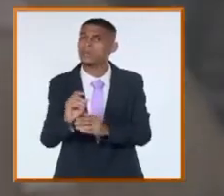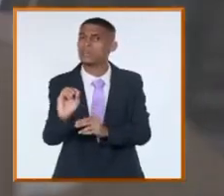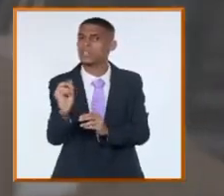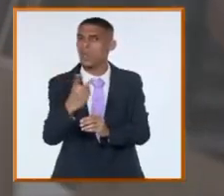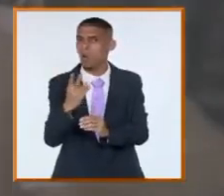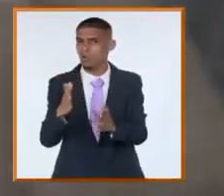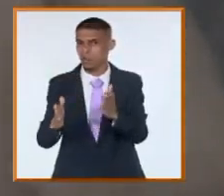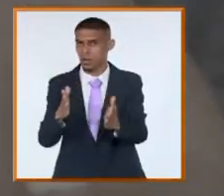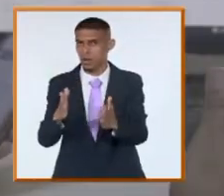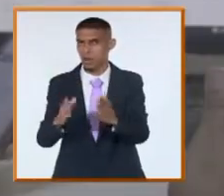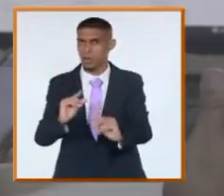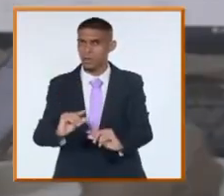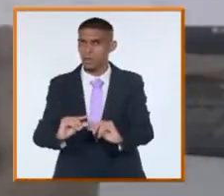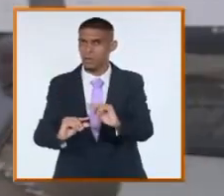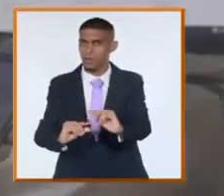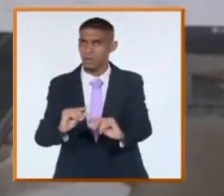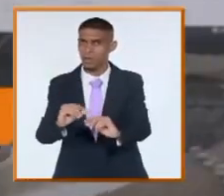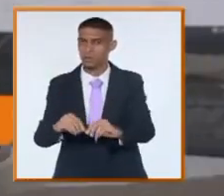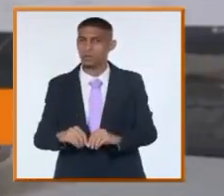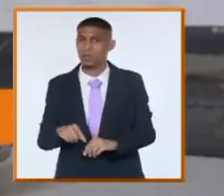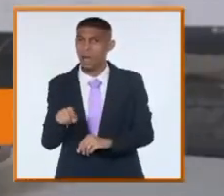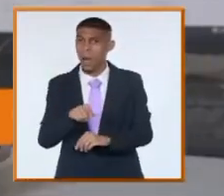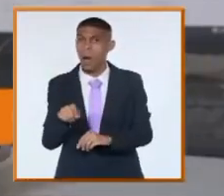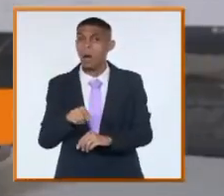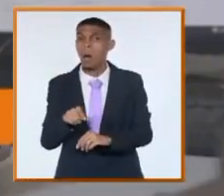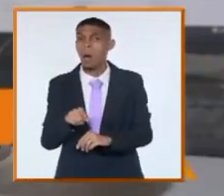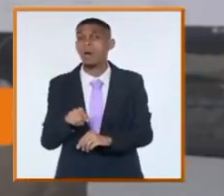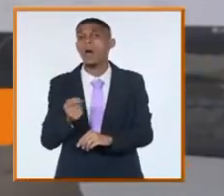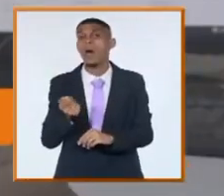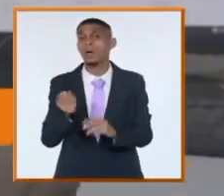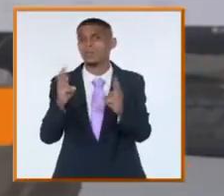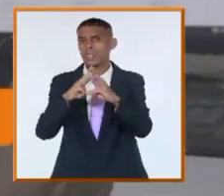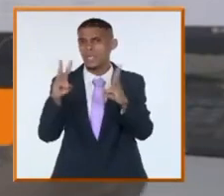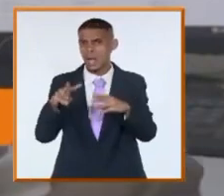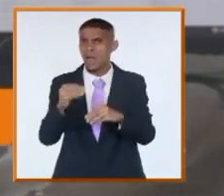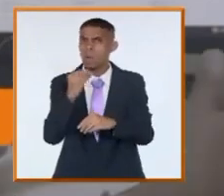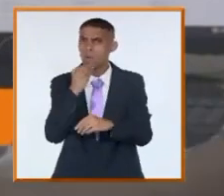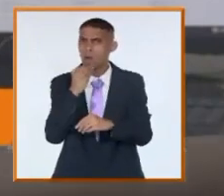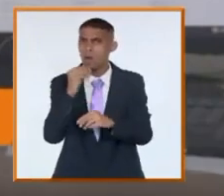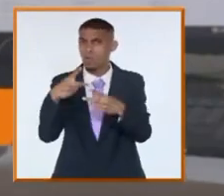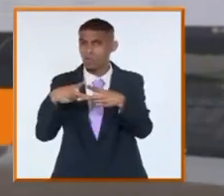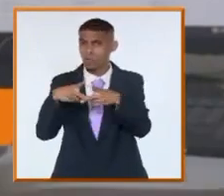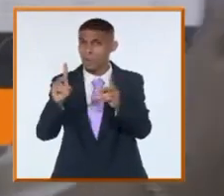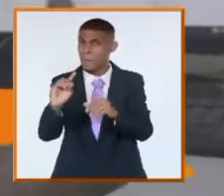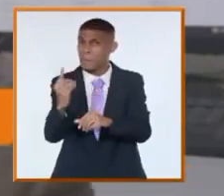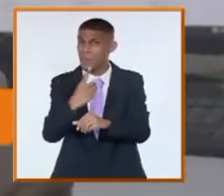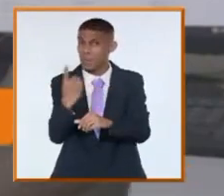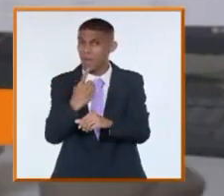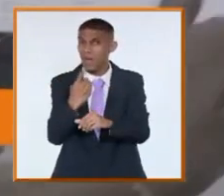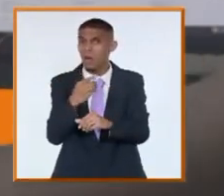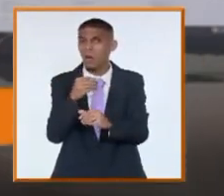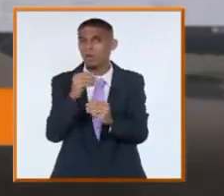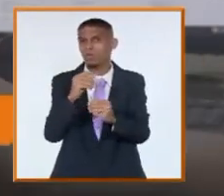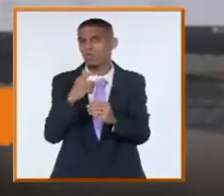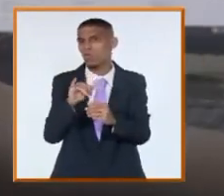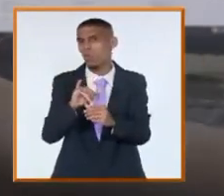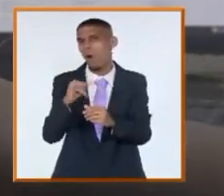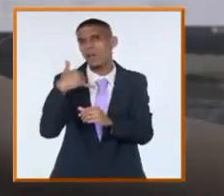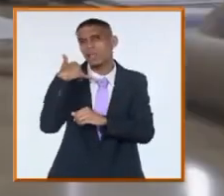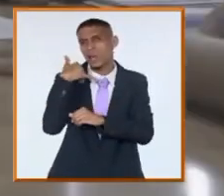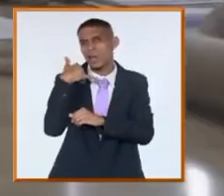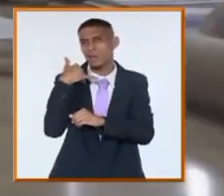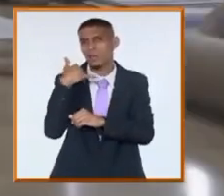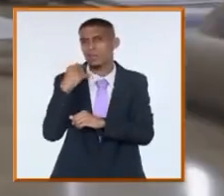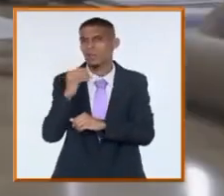el registro en línea Próximamente sacar la visión online del sistema para que los profesionales se registren de forma online y no tengan que moverse a